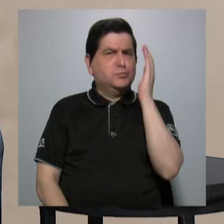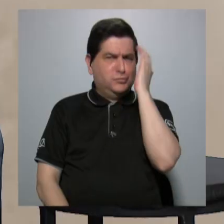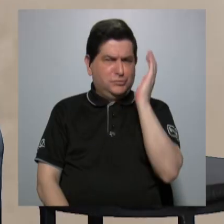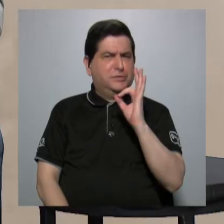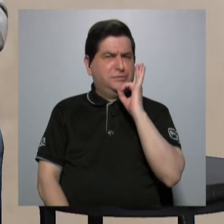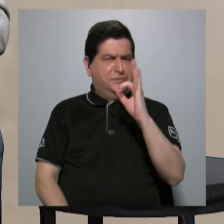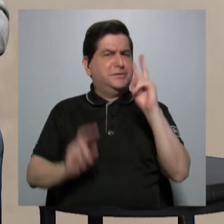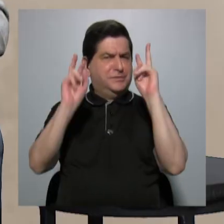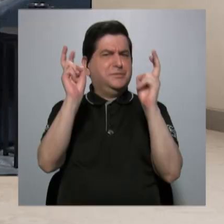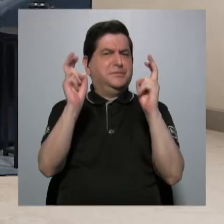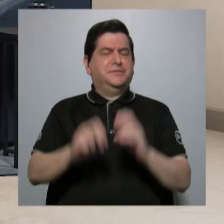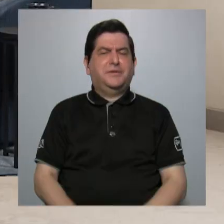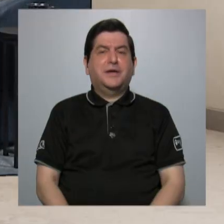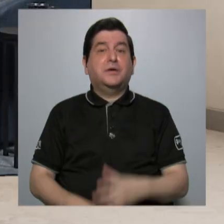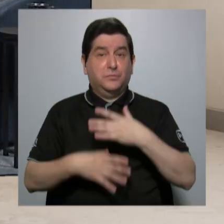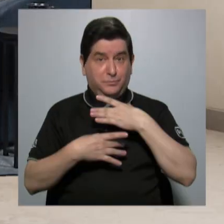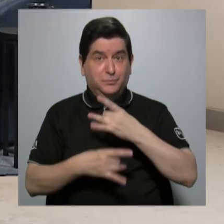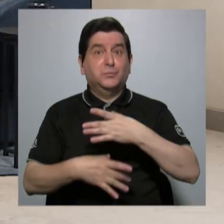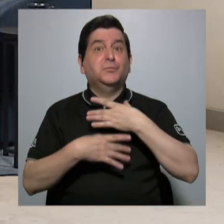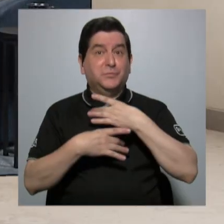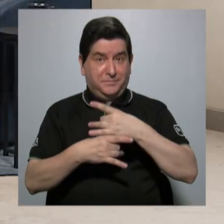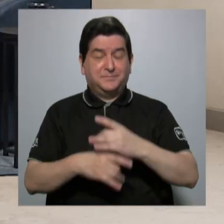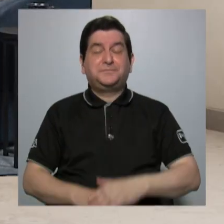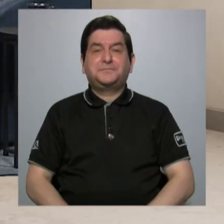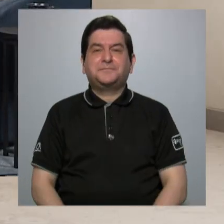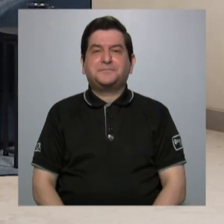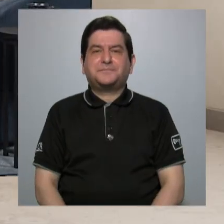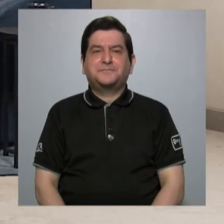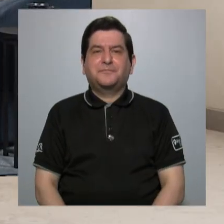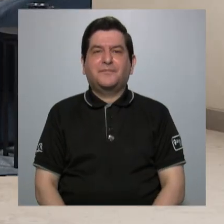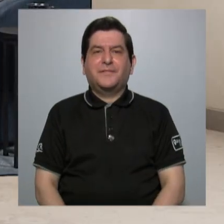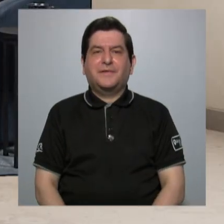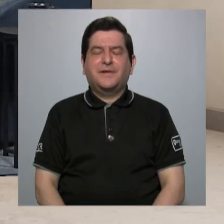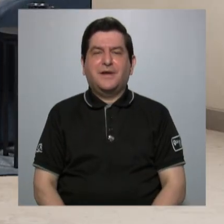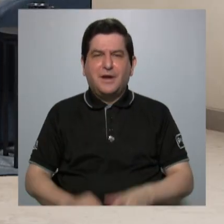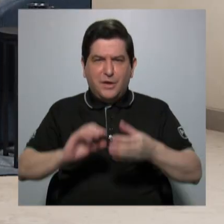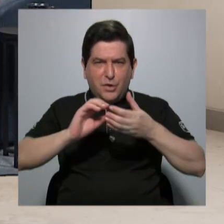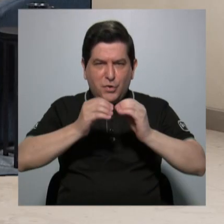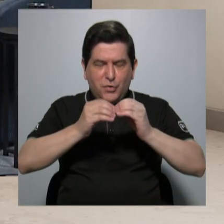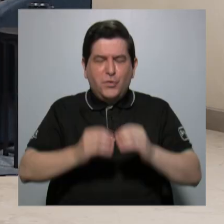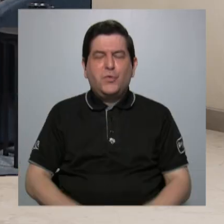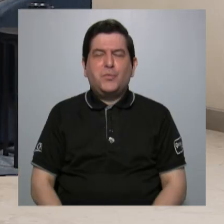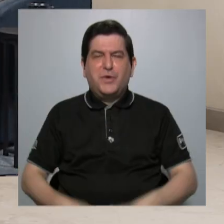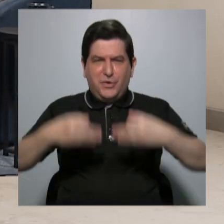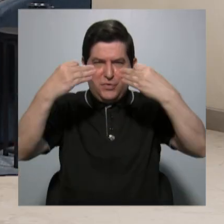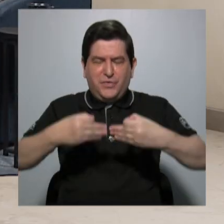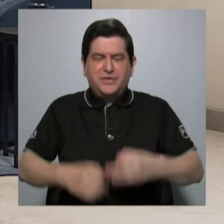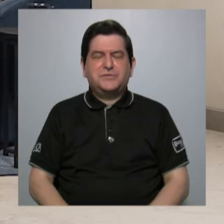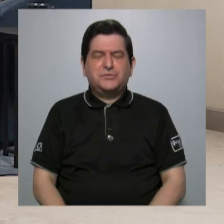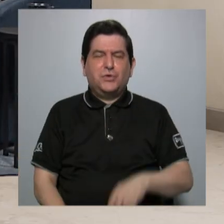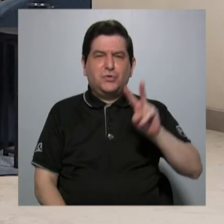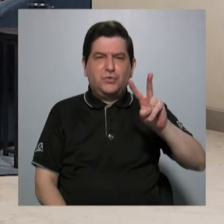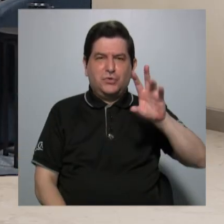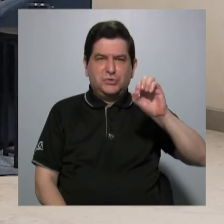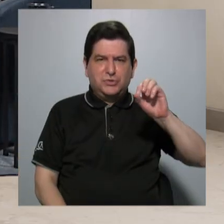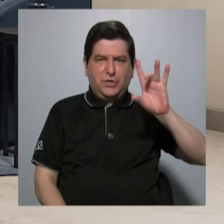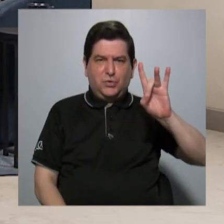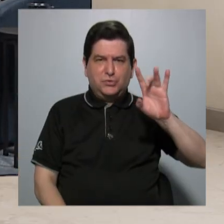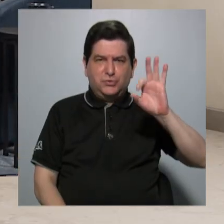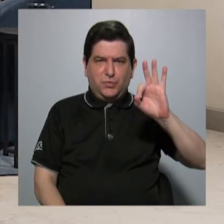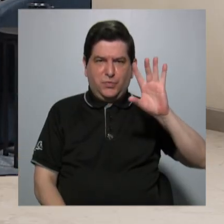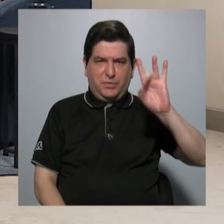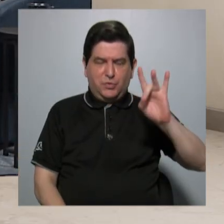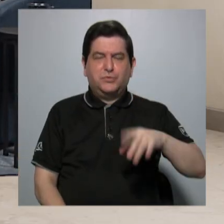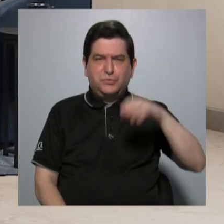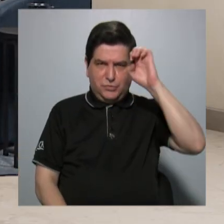Usted conoce muy bien de este tema. Coméntenos. Muy interesante, vamos a ver. Según la Directiva Europea 208/98, hay